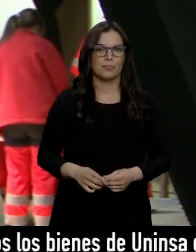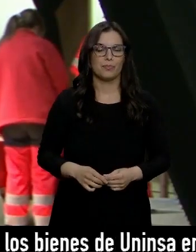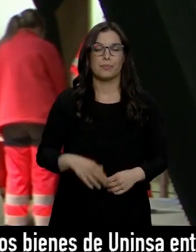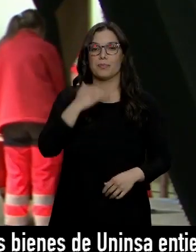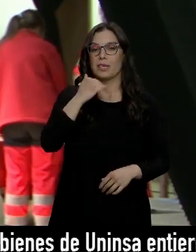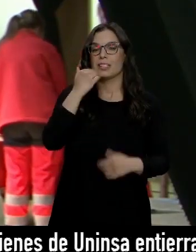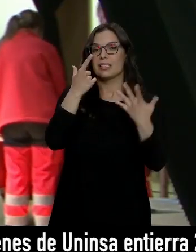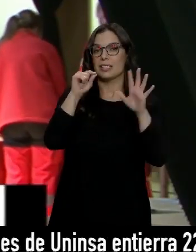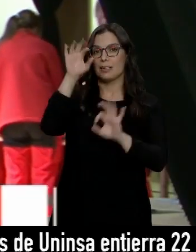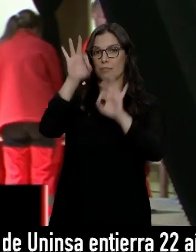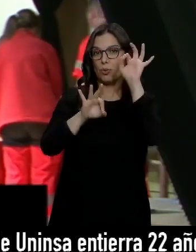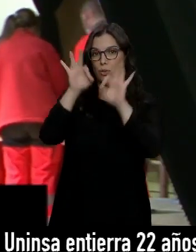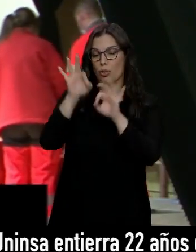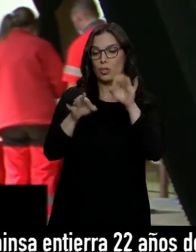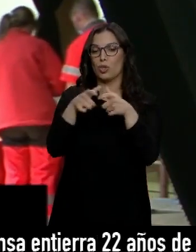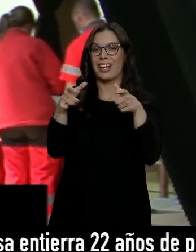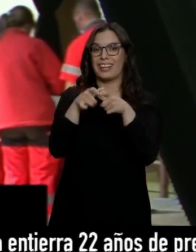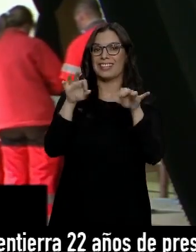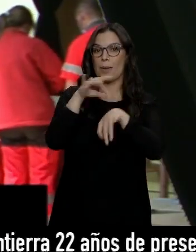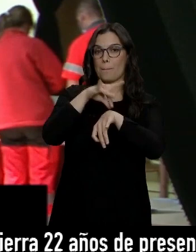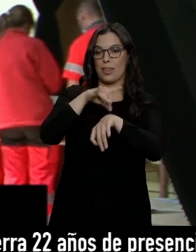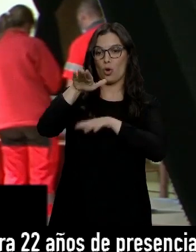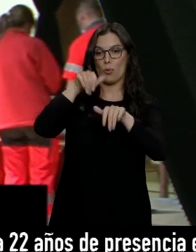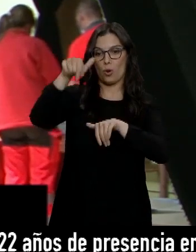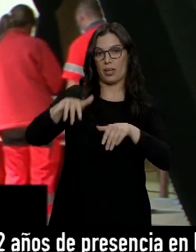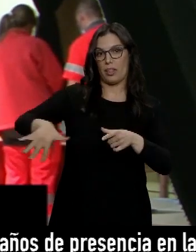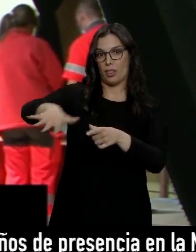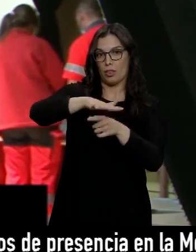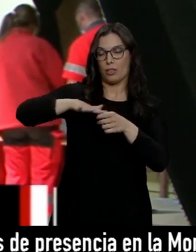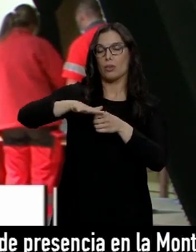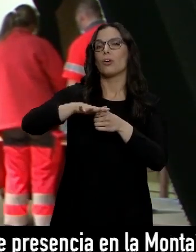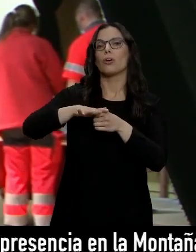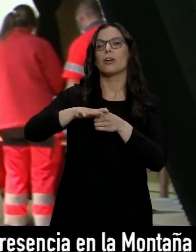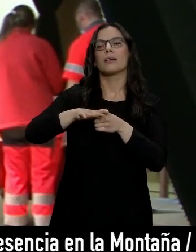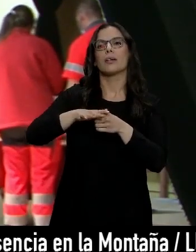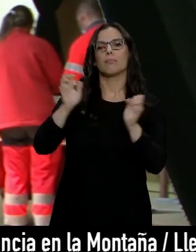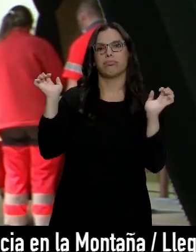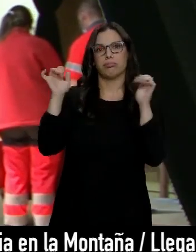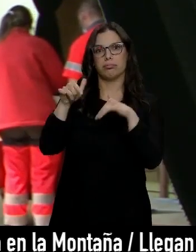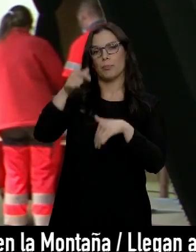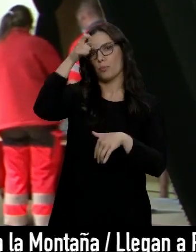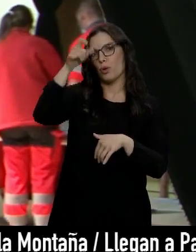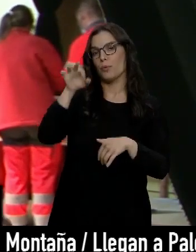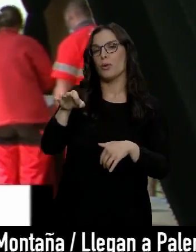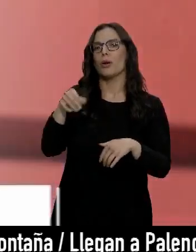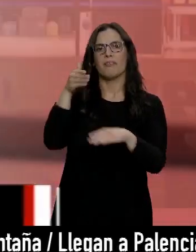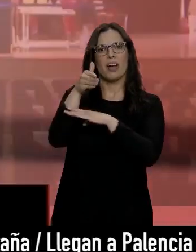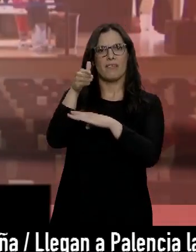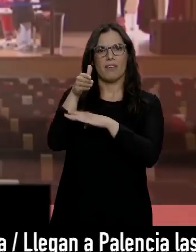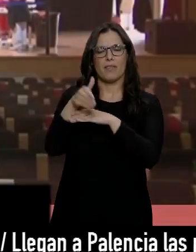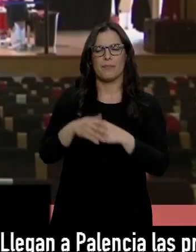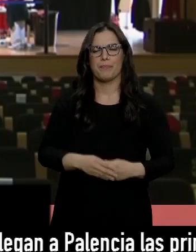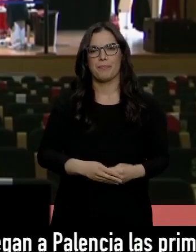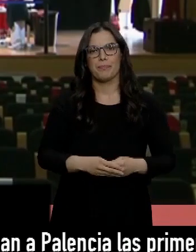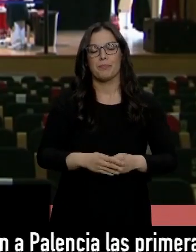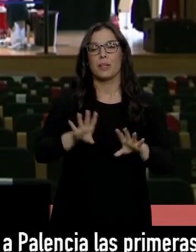Cerca del 60% de tarjetas sanitarias convocadas a la vacunación masiva en Sotillo de Ladrada han acudido a su cita con la aguja.